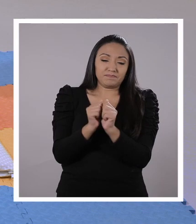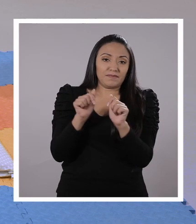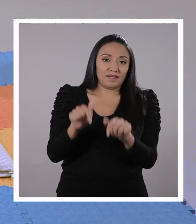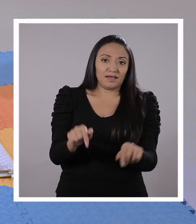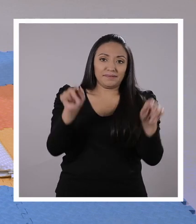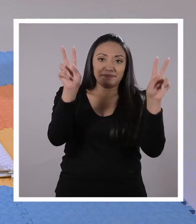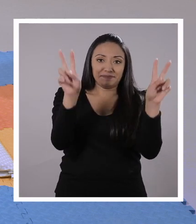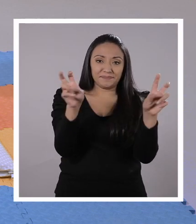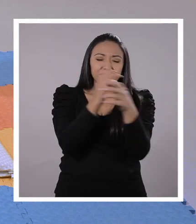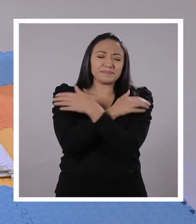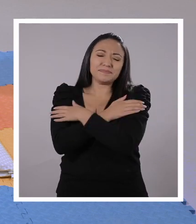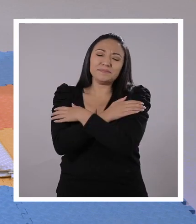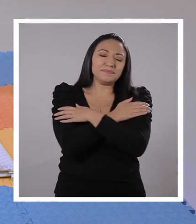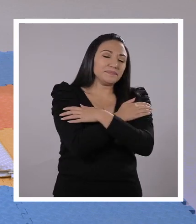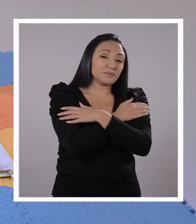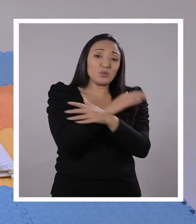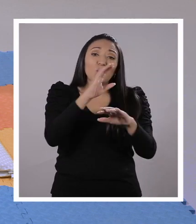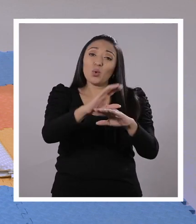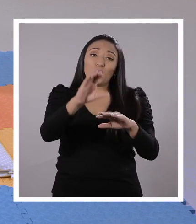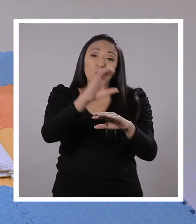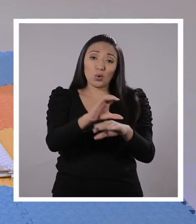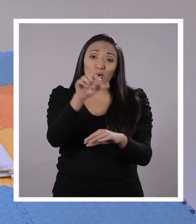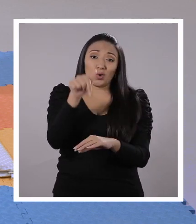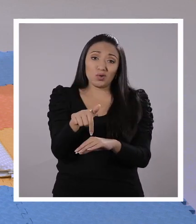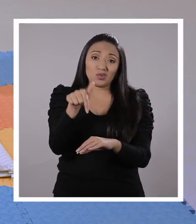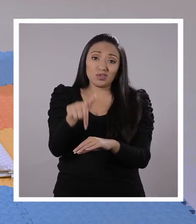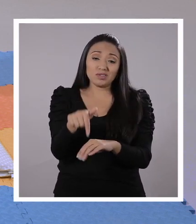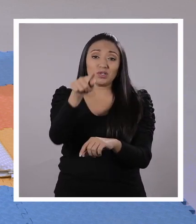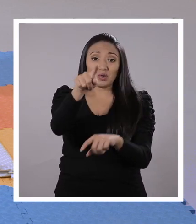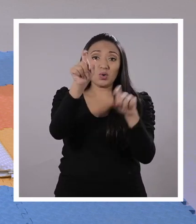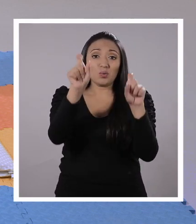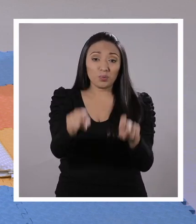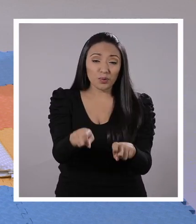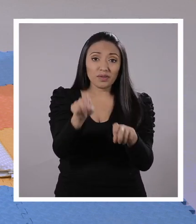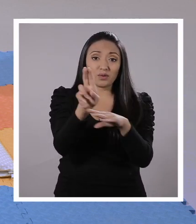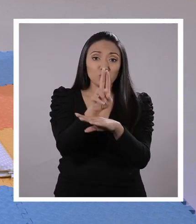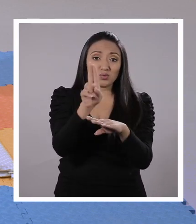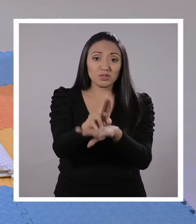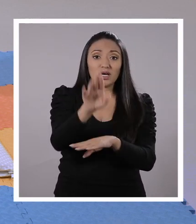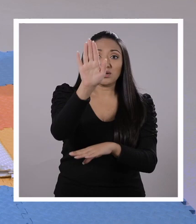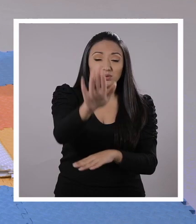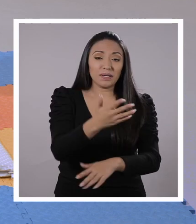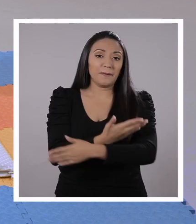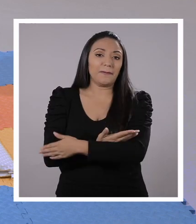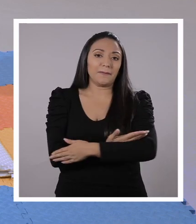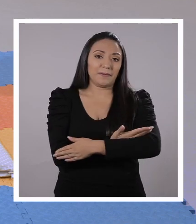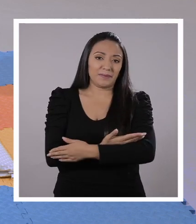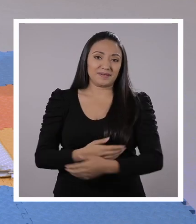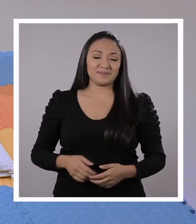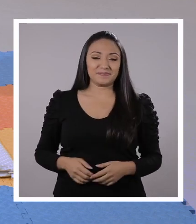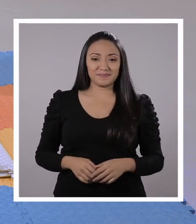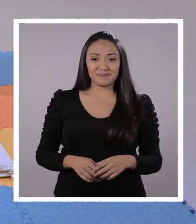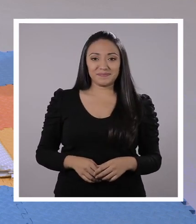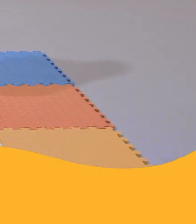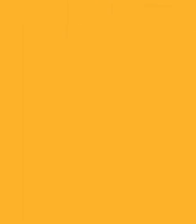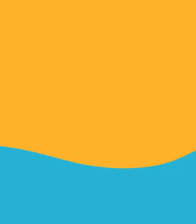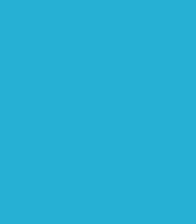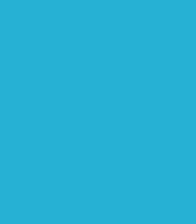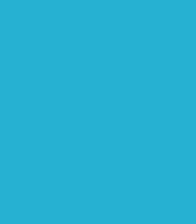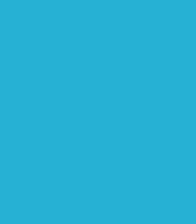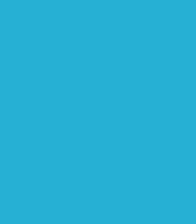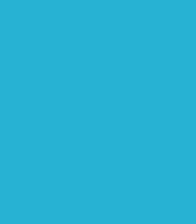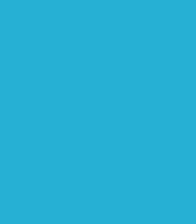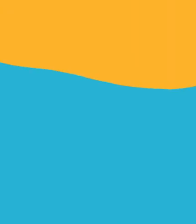muchísimo por acompañarnos en este segmento Papachar. Esperamos que cada consejo de la profe Monse les sea útil en la vida diaria con sus bebés.